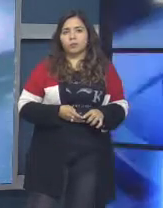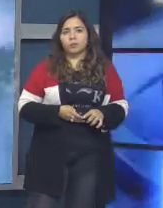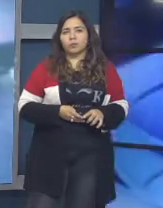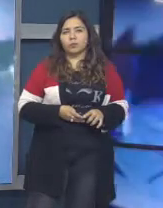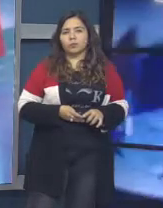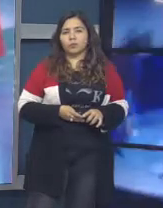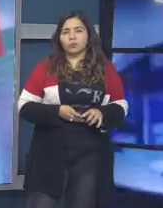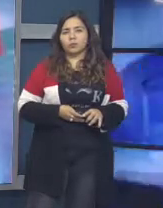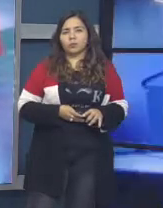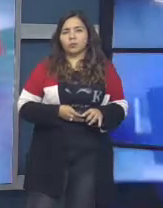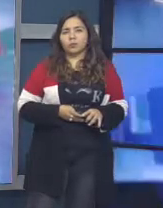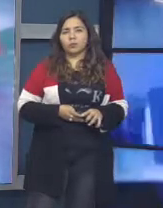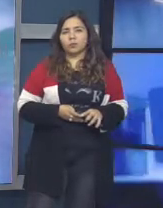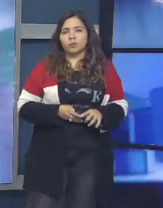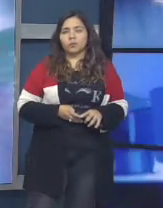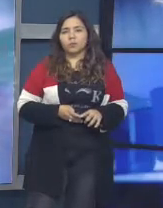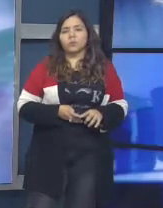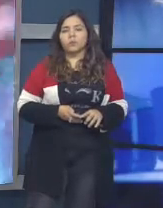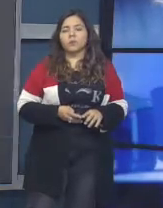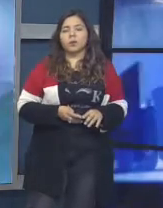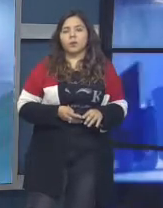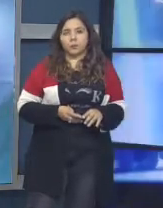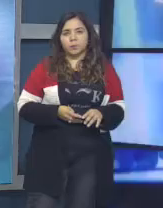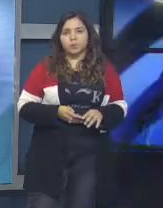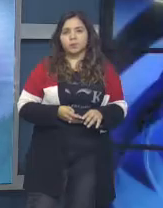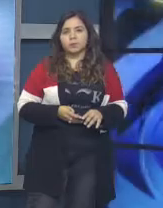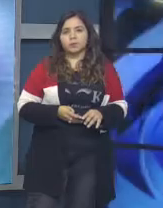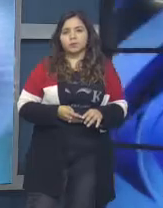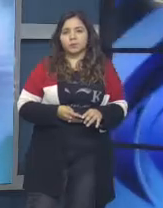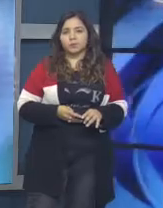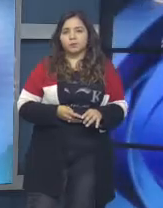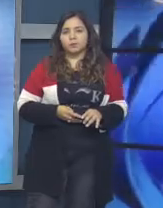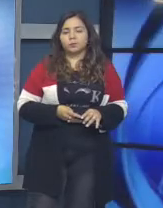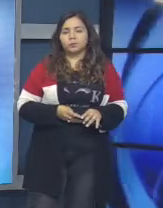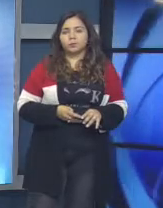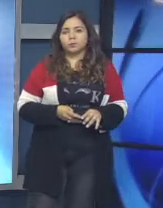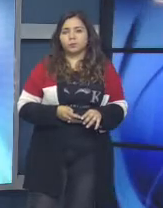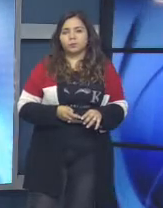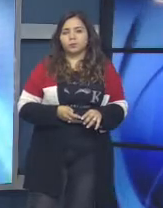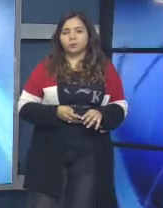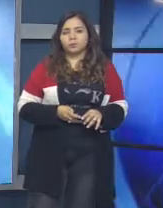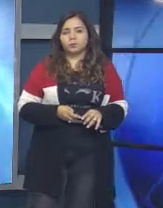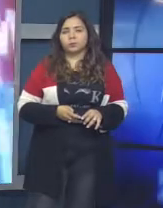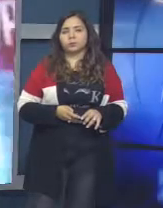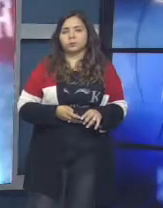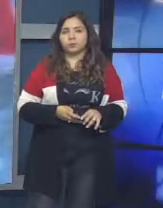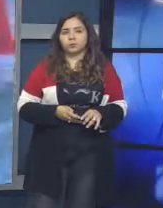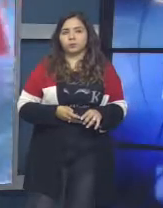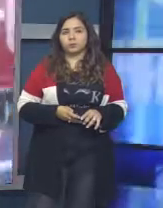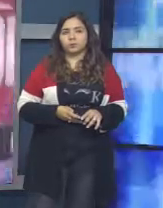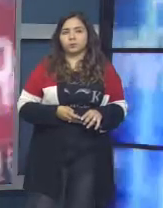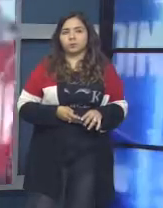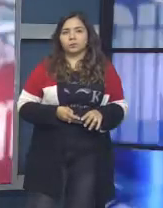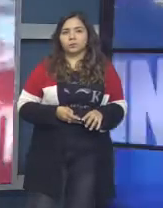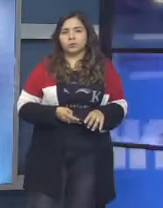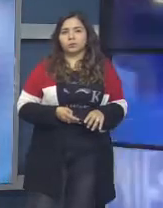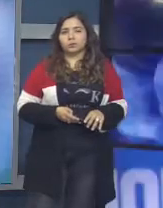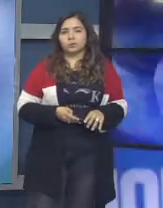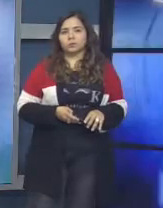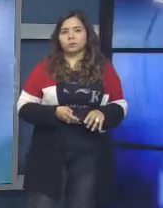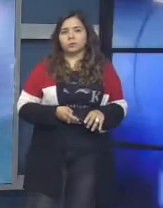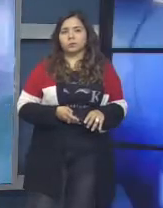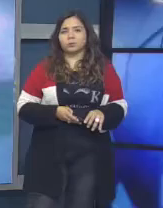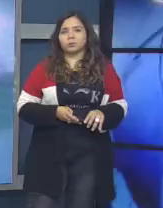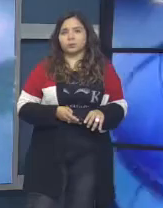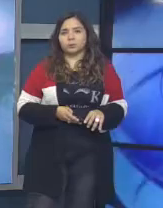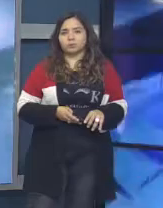cómo va a ser la implementación del tema de los restaurantes, las capacidades en los colectivos o en los aviones, el distanciamiento, cómo se va a